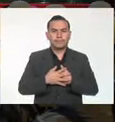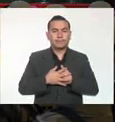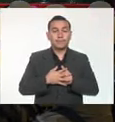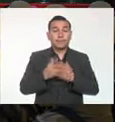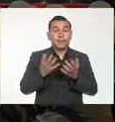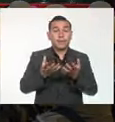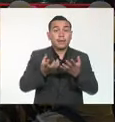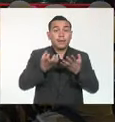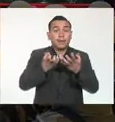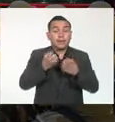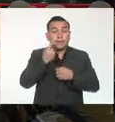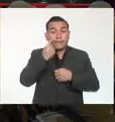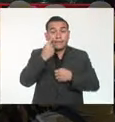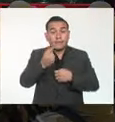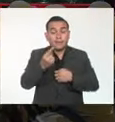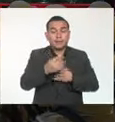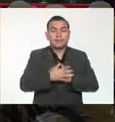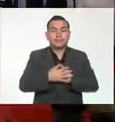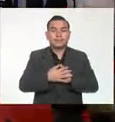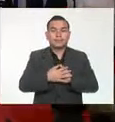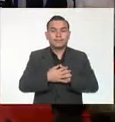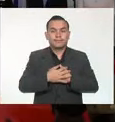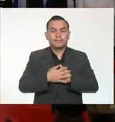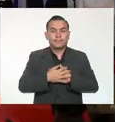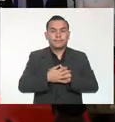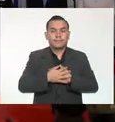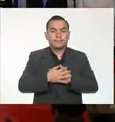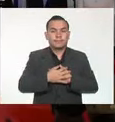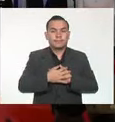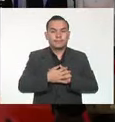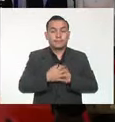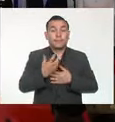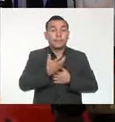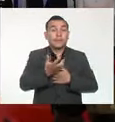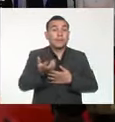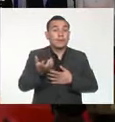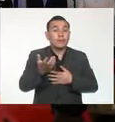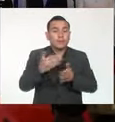Quiero decirles lo que tenía preparado decirles antes de la irrupción